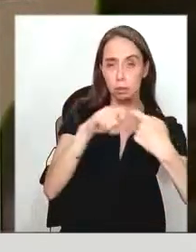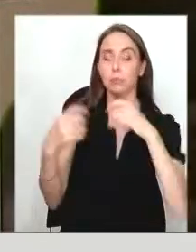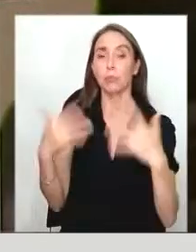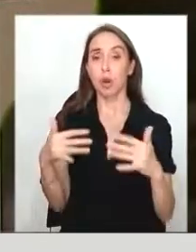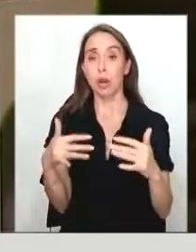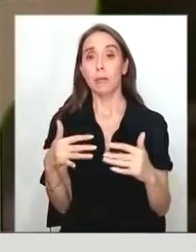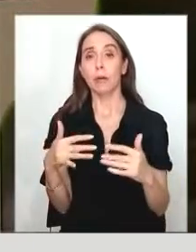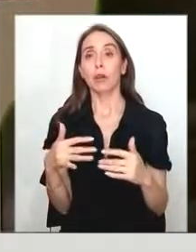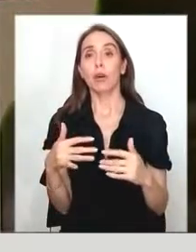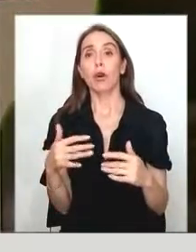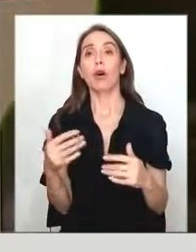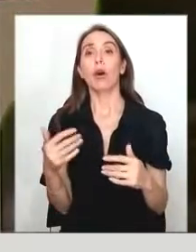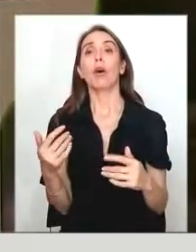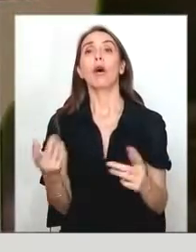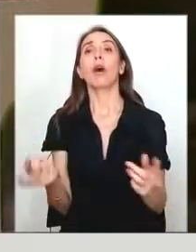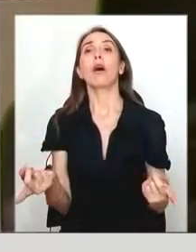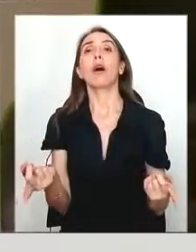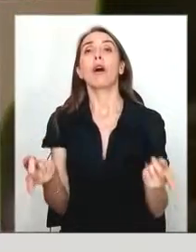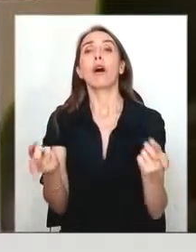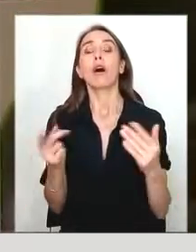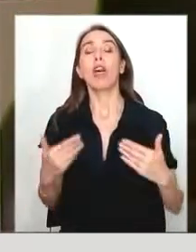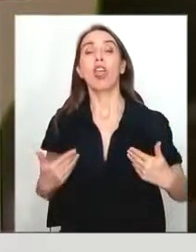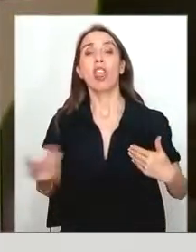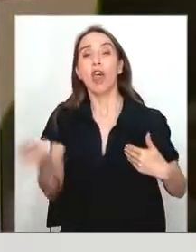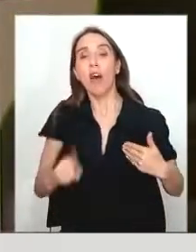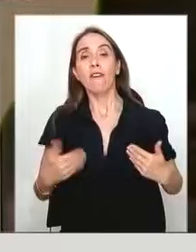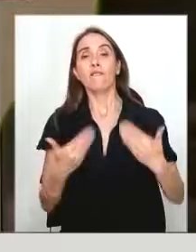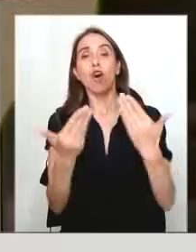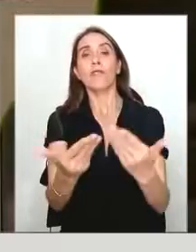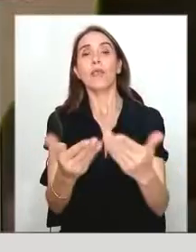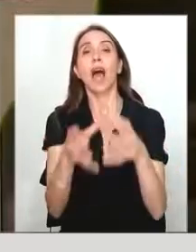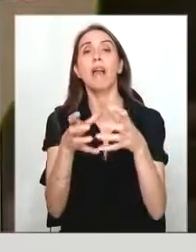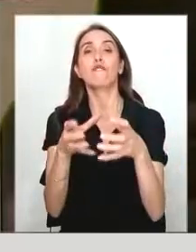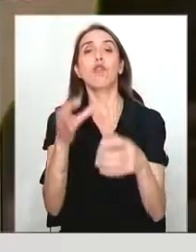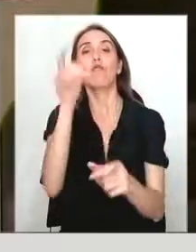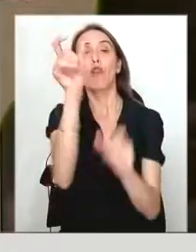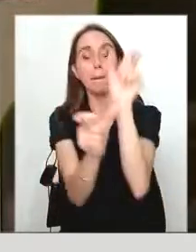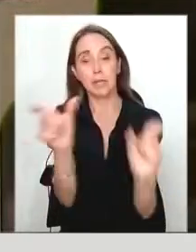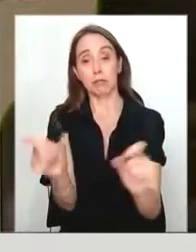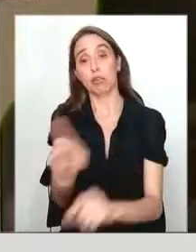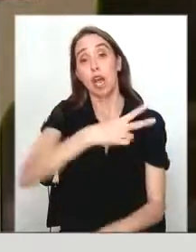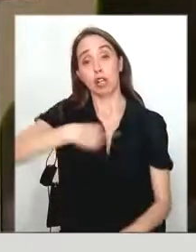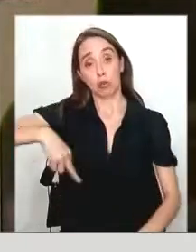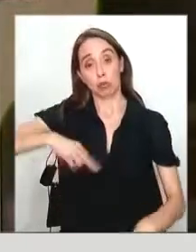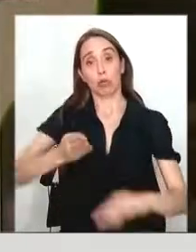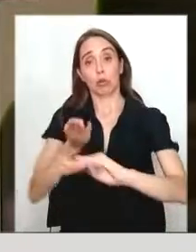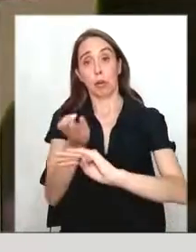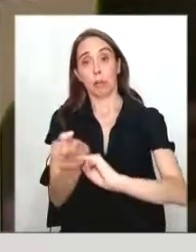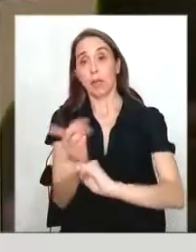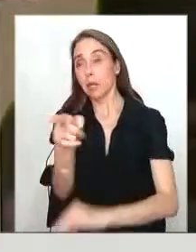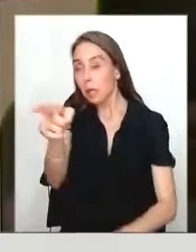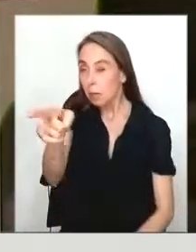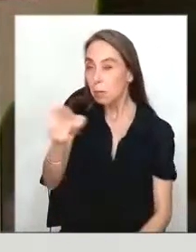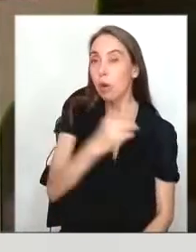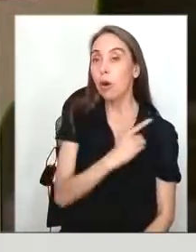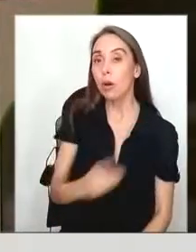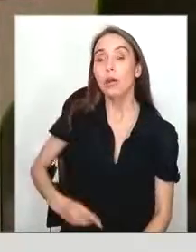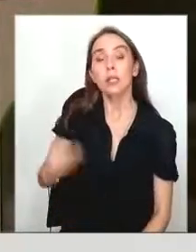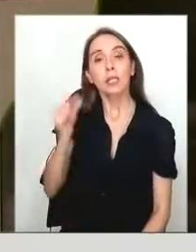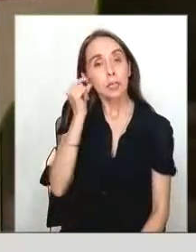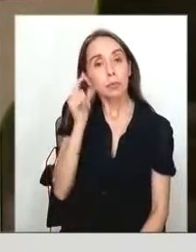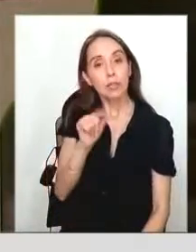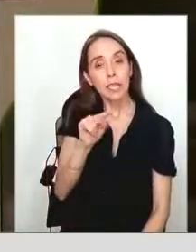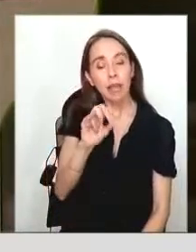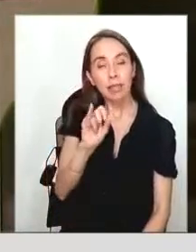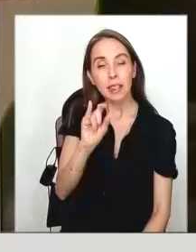devolver el fútbol a las personas. Y solicitamos y se hizo un proyecto, está aquí la diputada Marisela Santiáñez, aquí la veo,